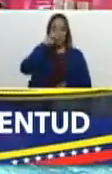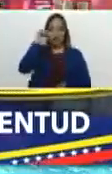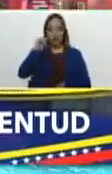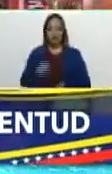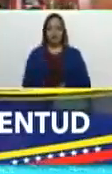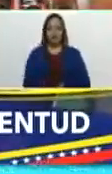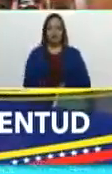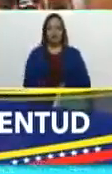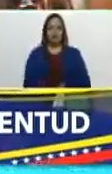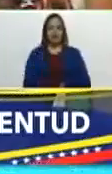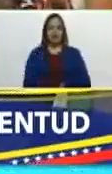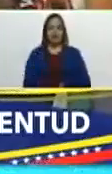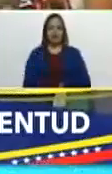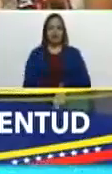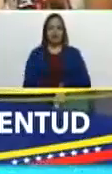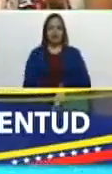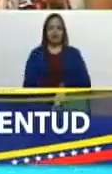les dé